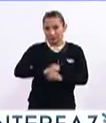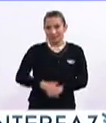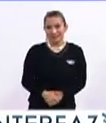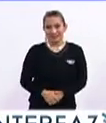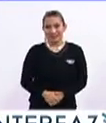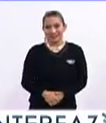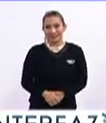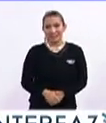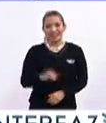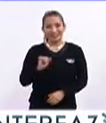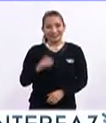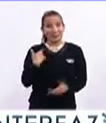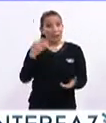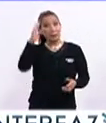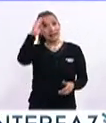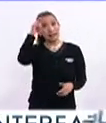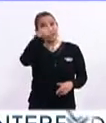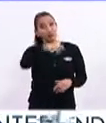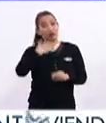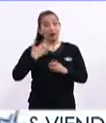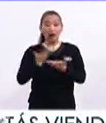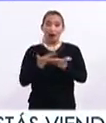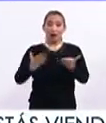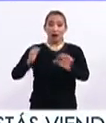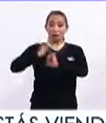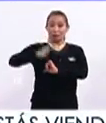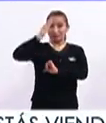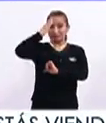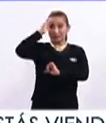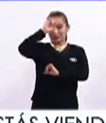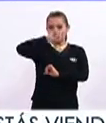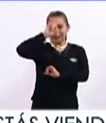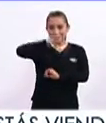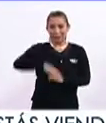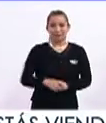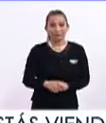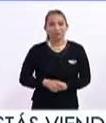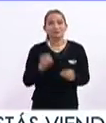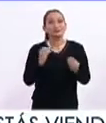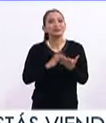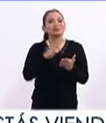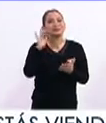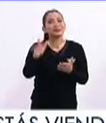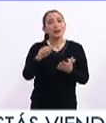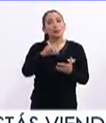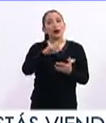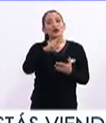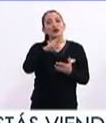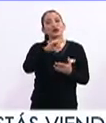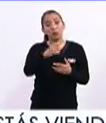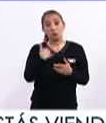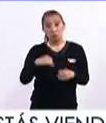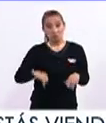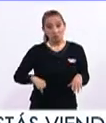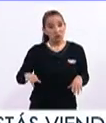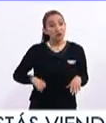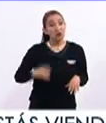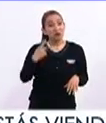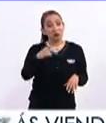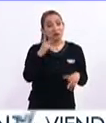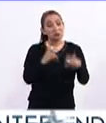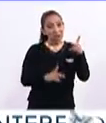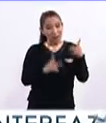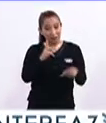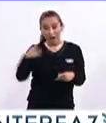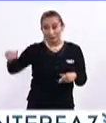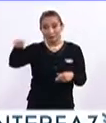mayor de edad, pero... ¿Quién iba a pensar que te ibas a ser ahora uno de los consejeros? Bueno, pues muchísimas gracias, Mauricio, como siempre, muy interesante esta